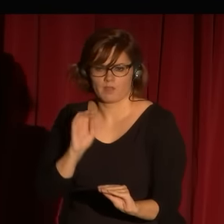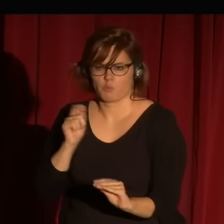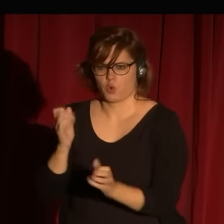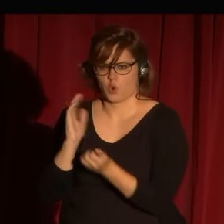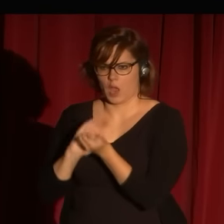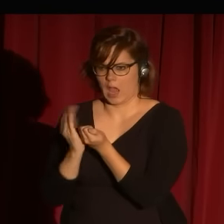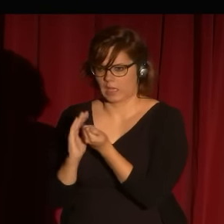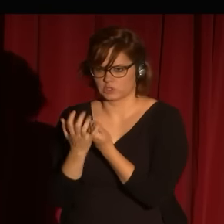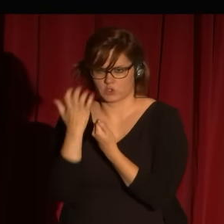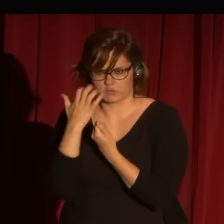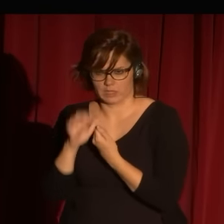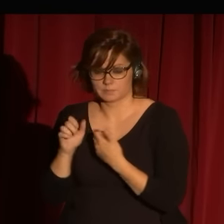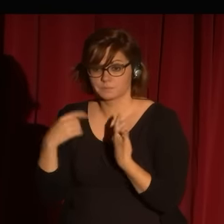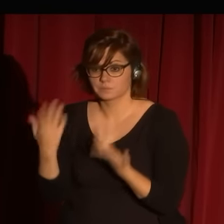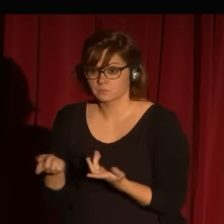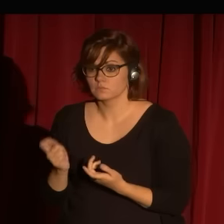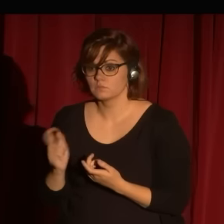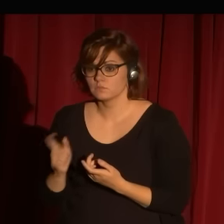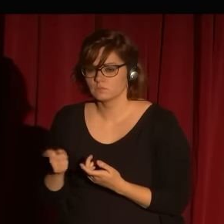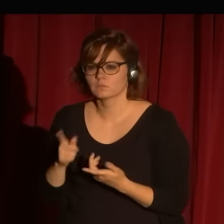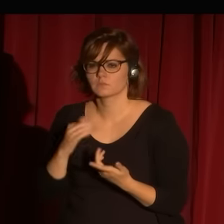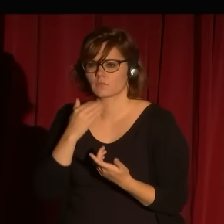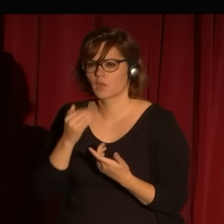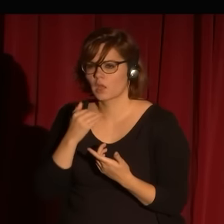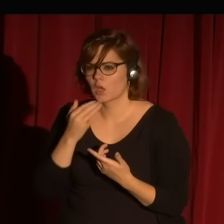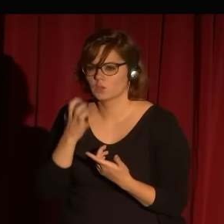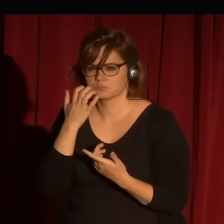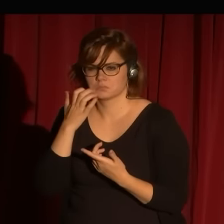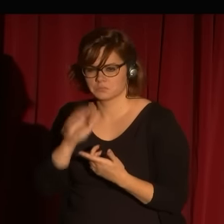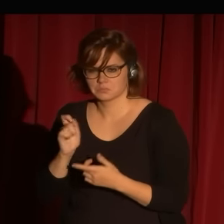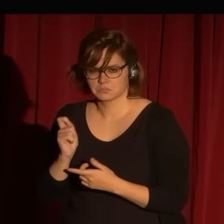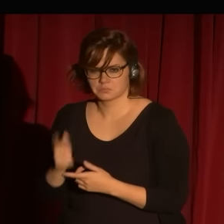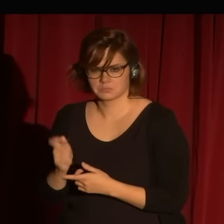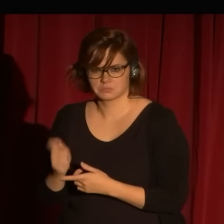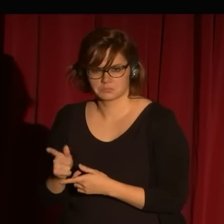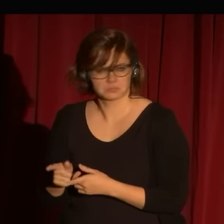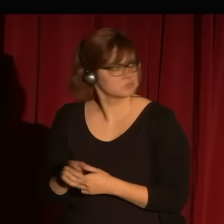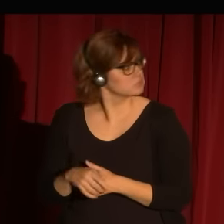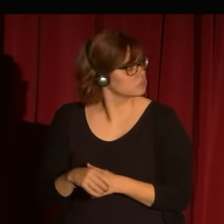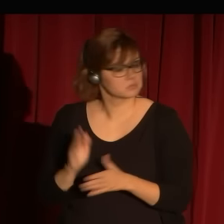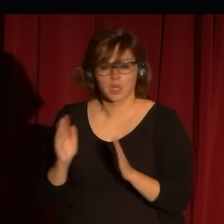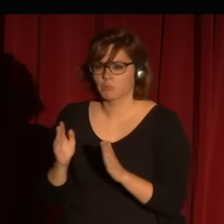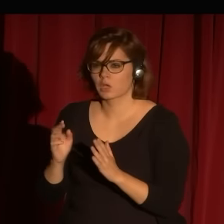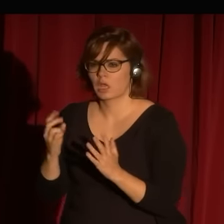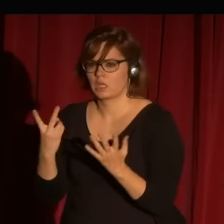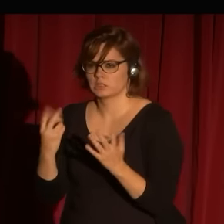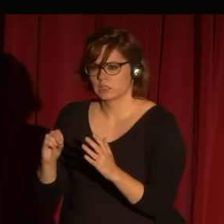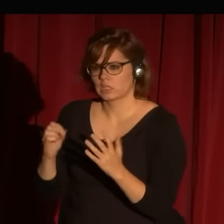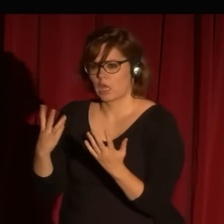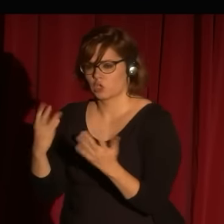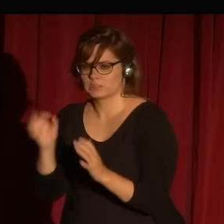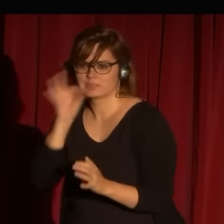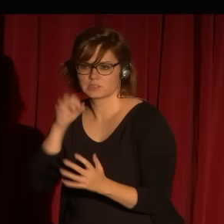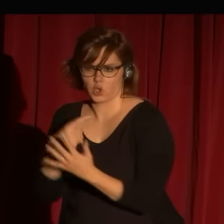no y sabemos que se mencionan como una cosa muy extraña y muy excepcional las alcachofas en los años 70 y 80 del siglo